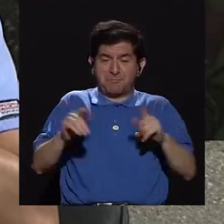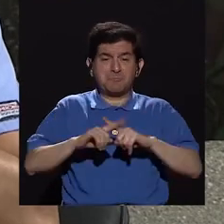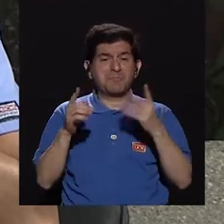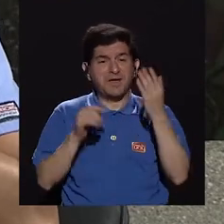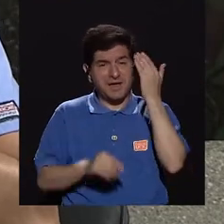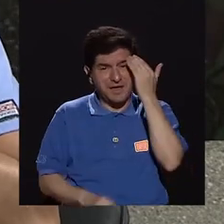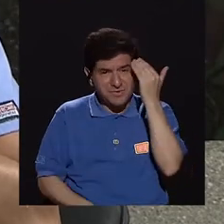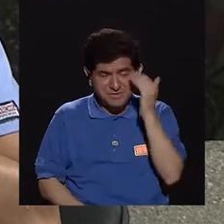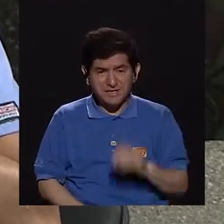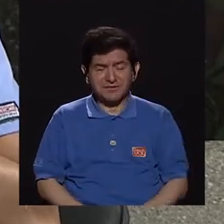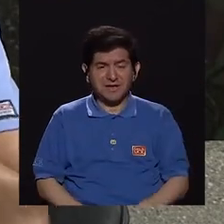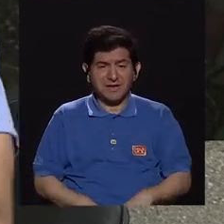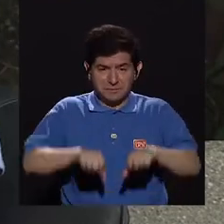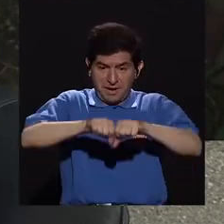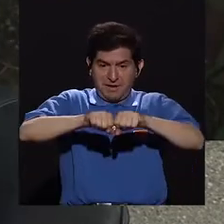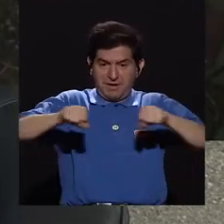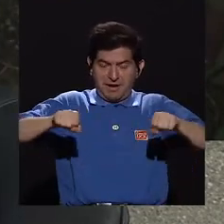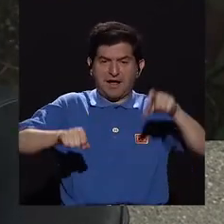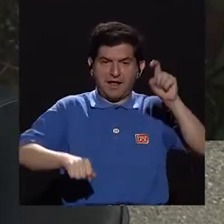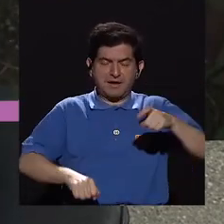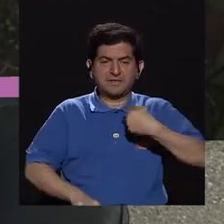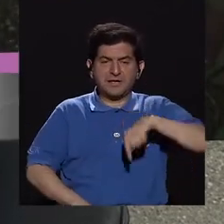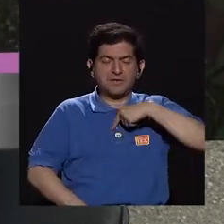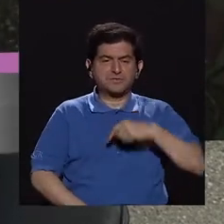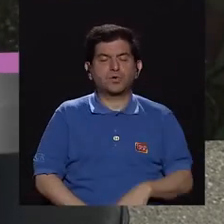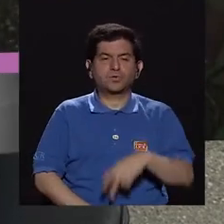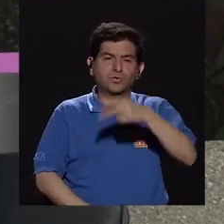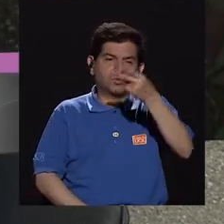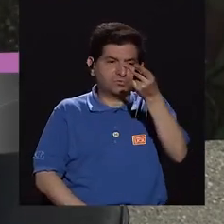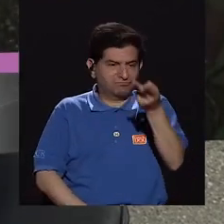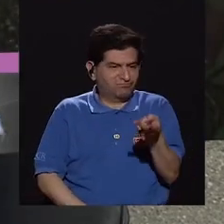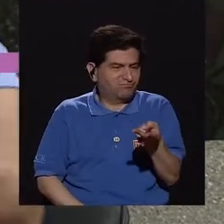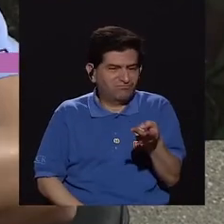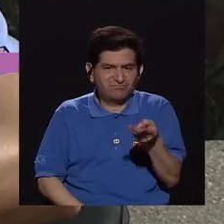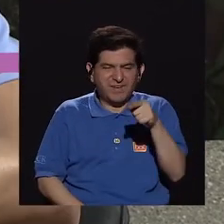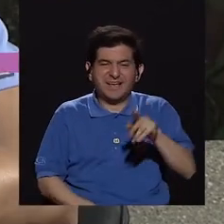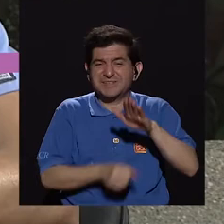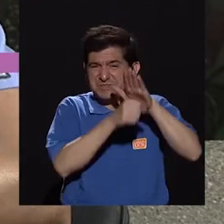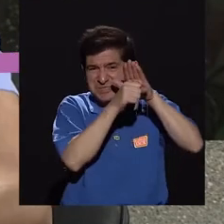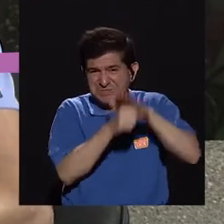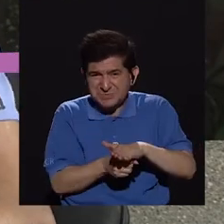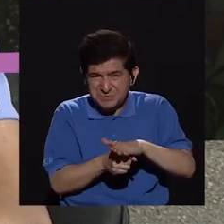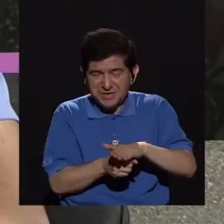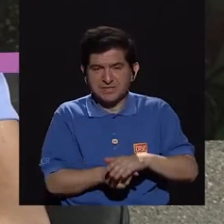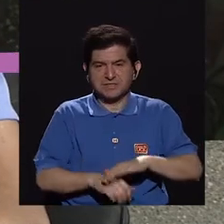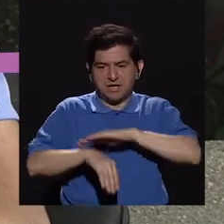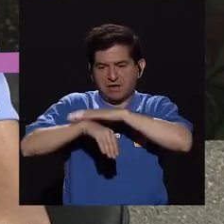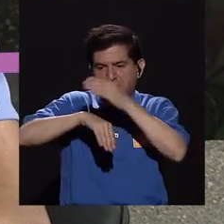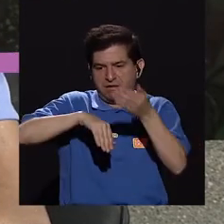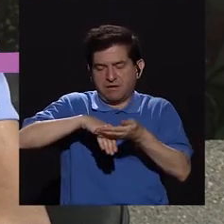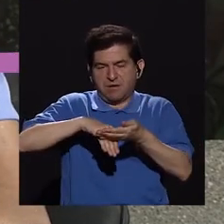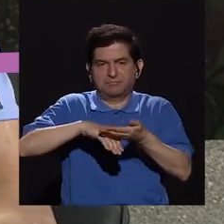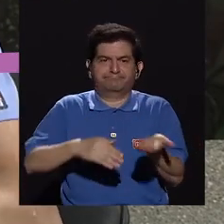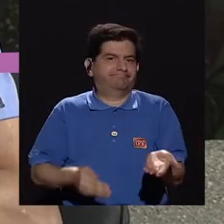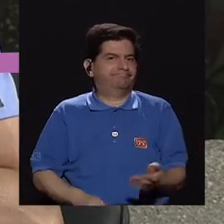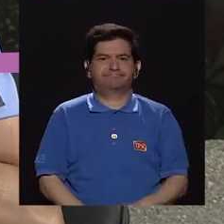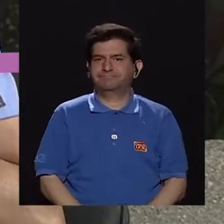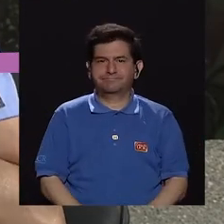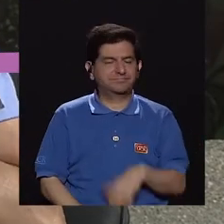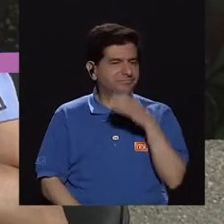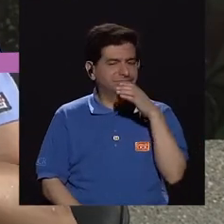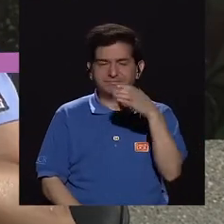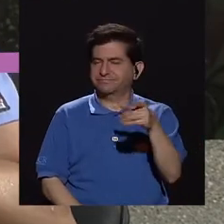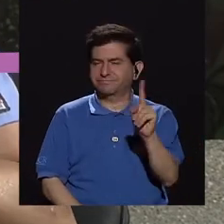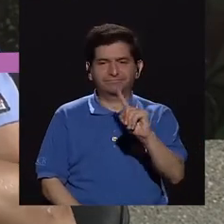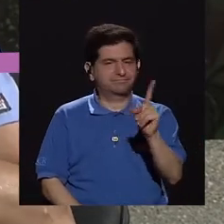sabemos que para extenderlo tendríamos que colocarnos boca abajo, lo cual sería presionar el volumen que tenemos anteriormente, por lo que no